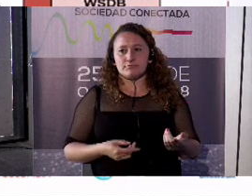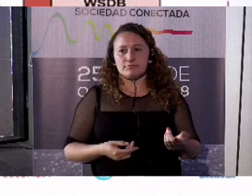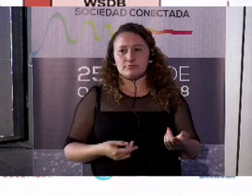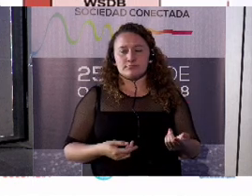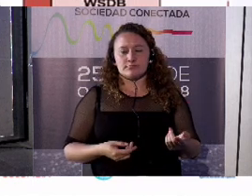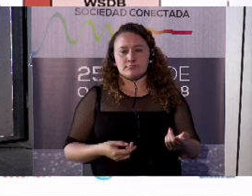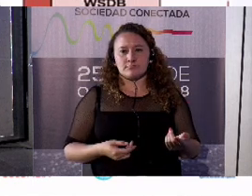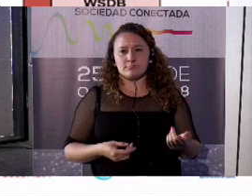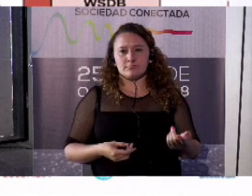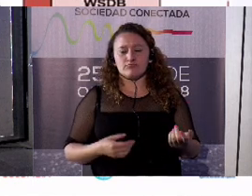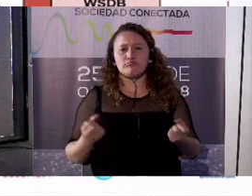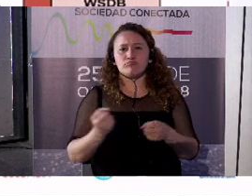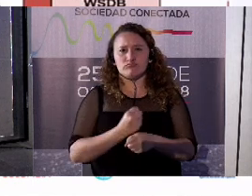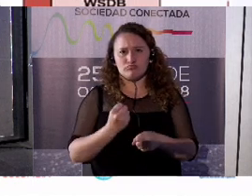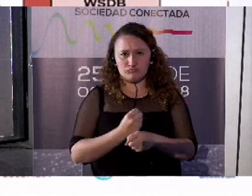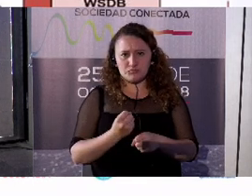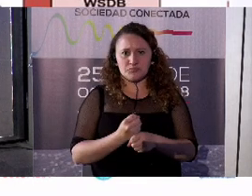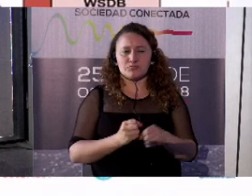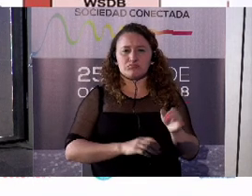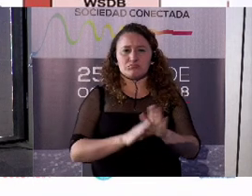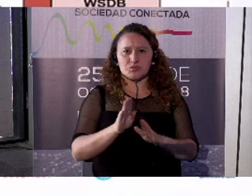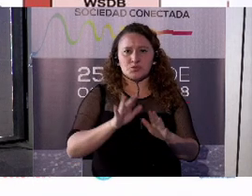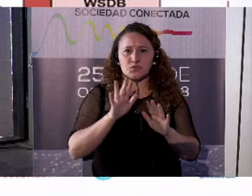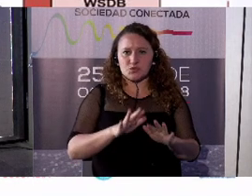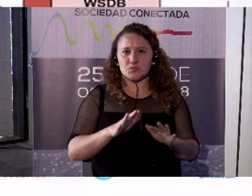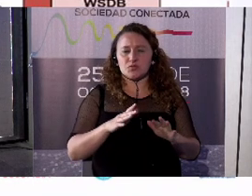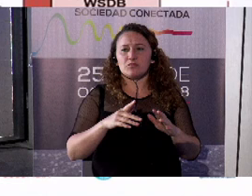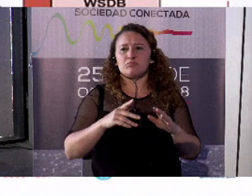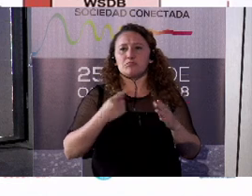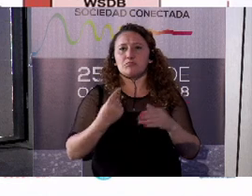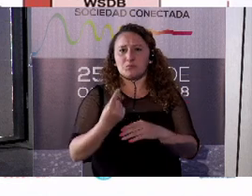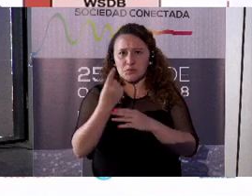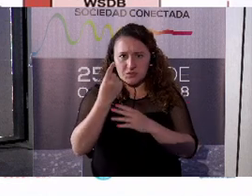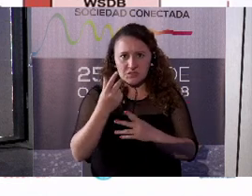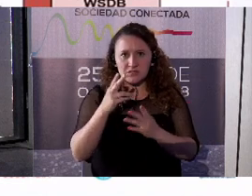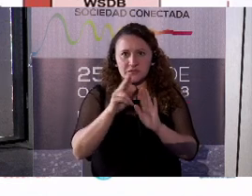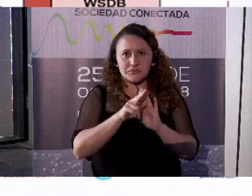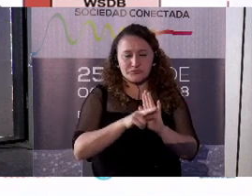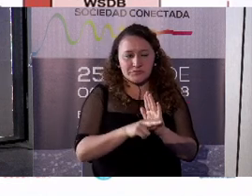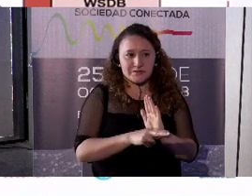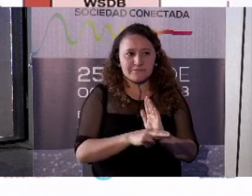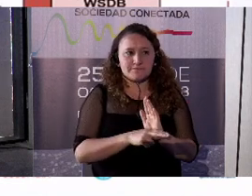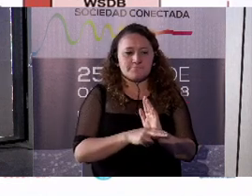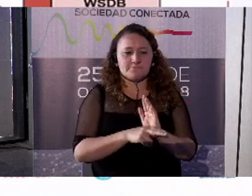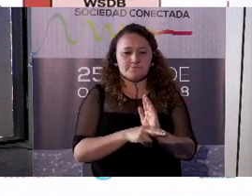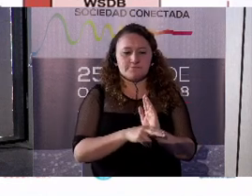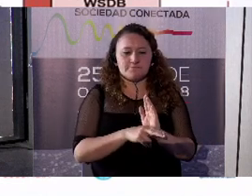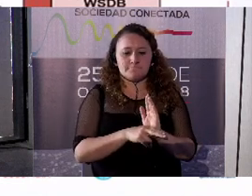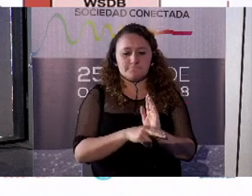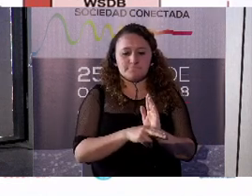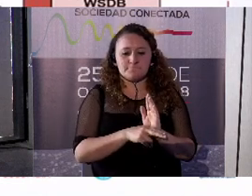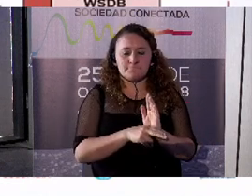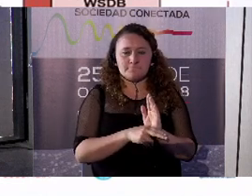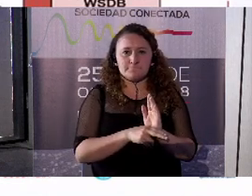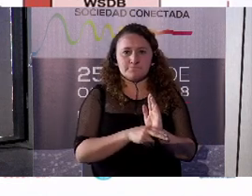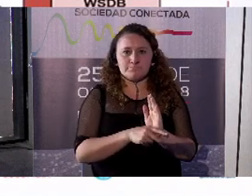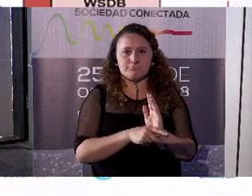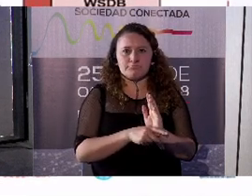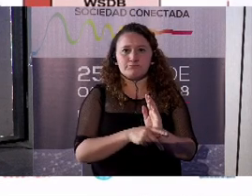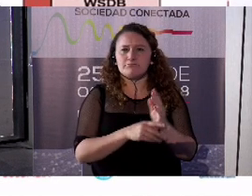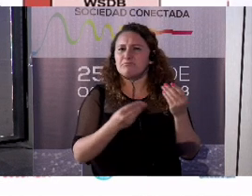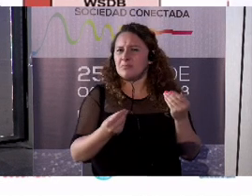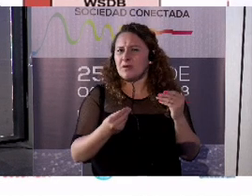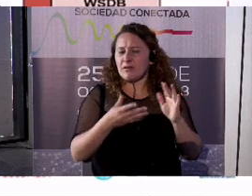datos trabajo en el desarrollo de los estándares políticas y normatividad para la